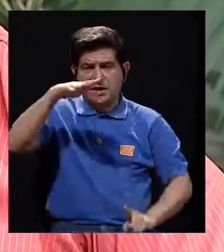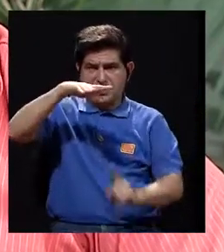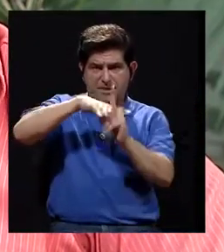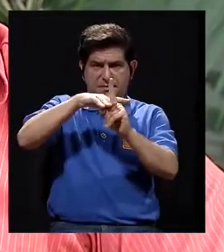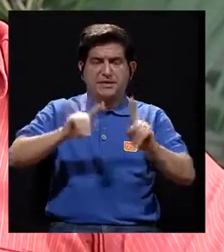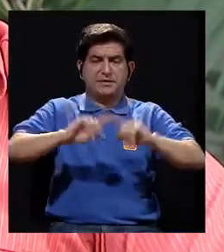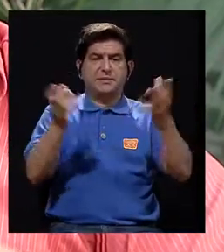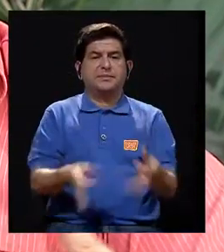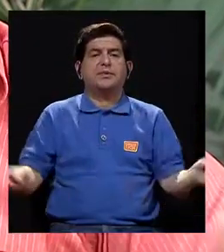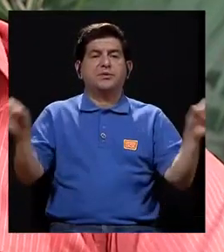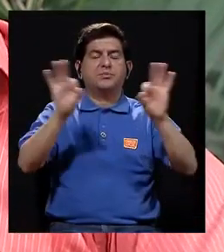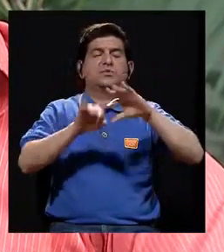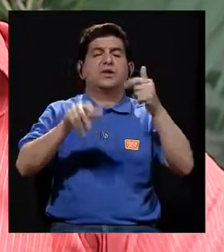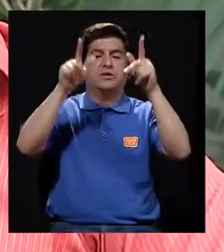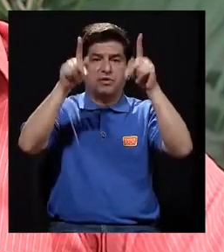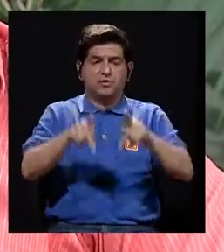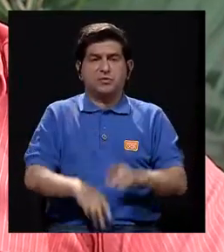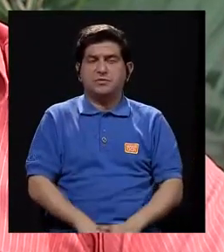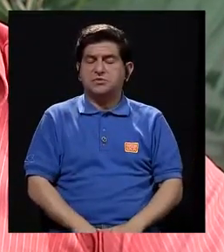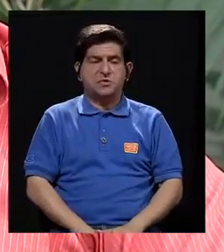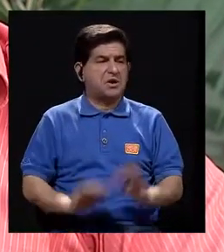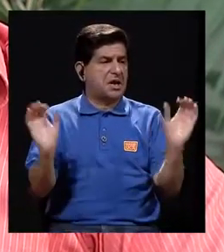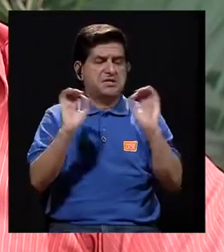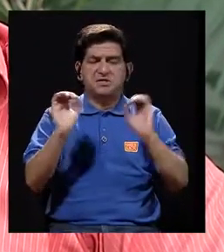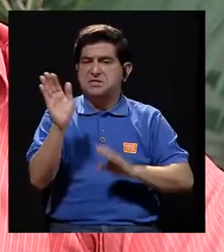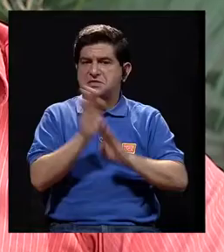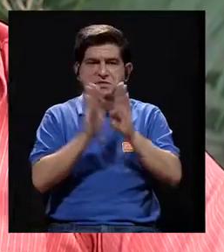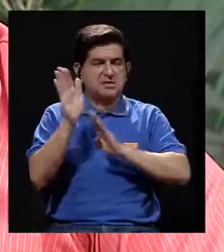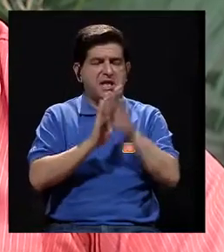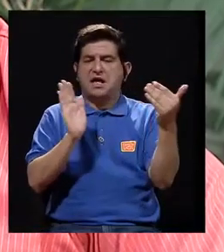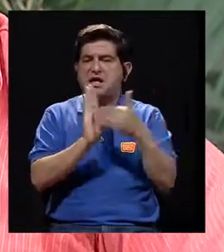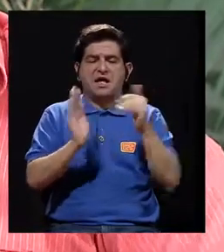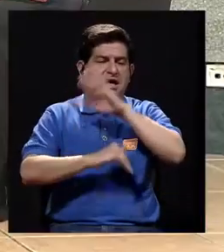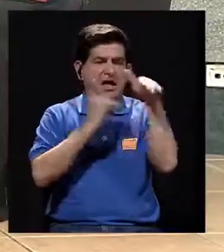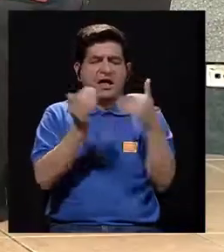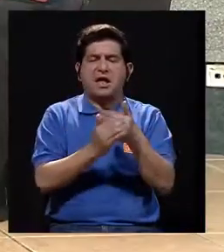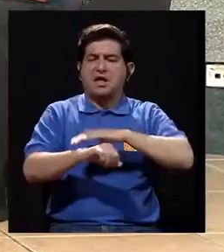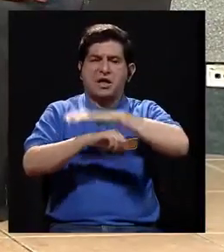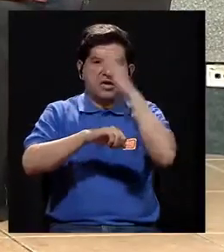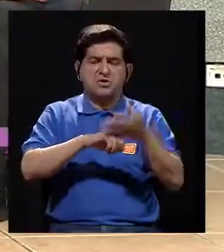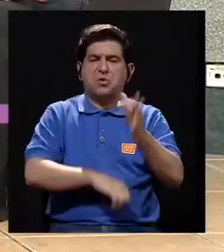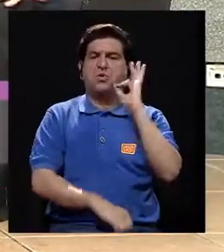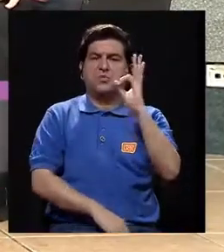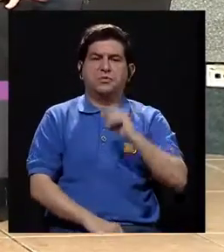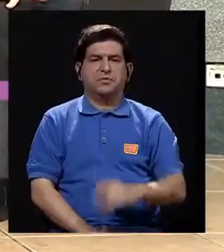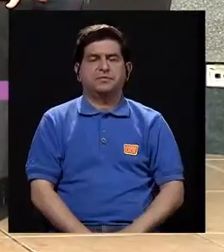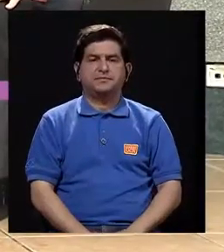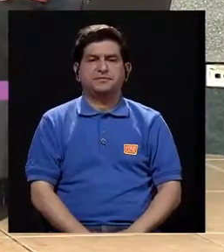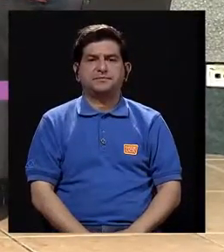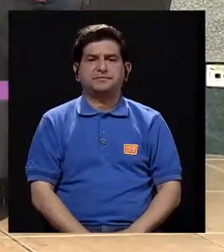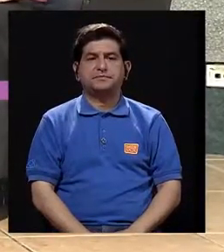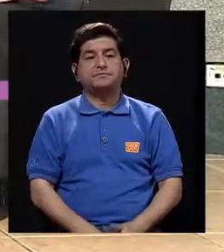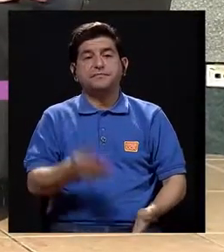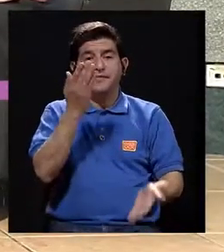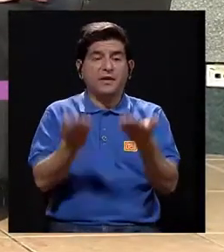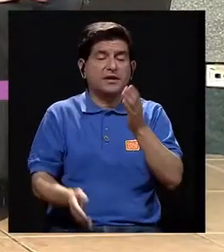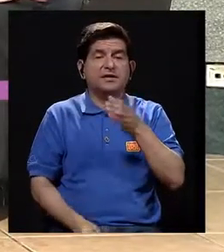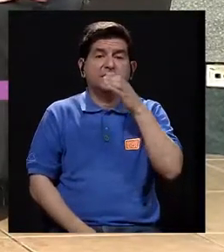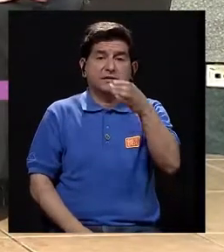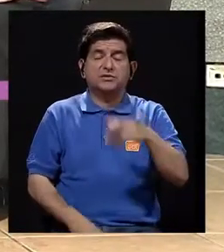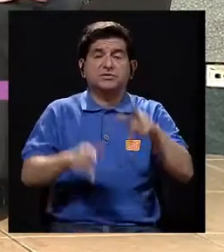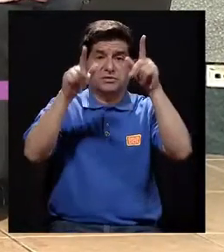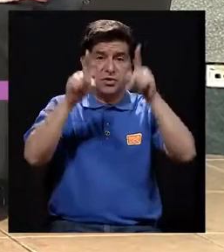conforme aparecen. Pero es importante otras personas que no desarrollan ningún síntoma, ningún achaque. Durante todo el embarazo lo cursan súper bien. Entonces serían como